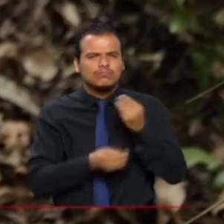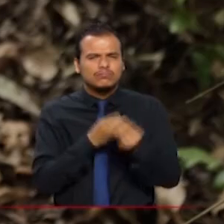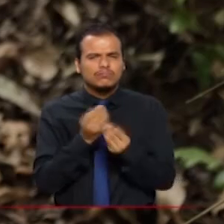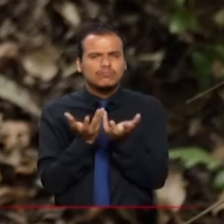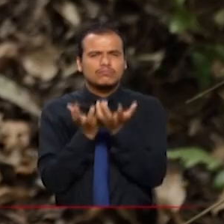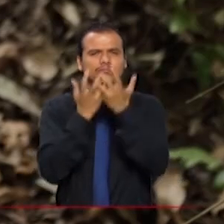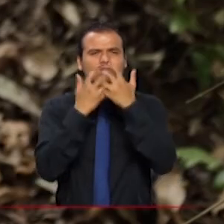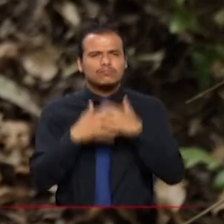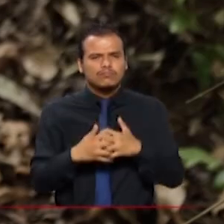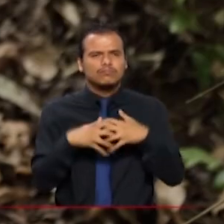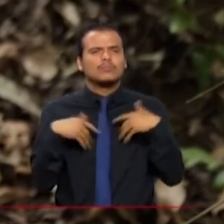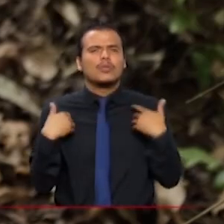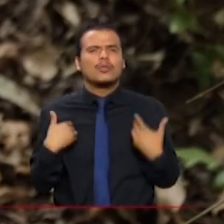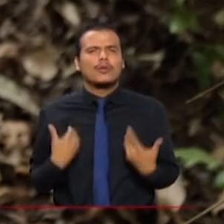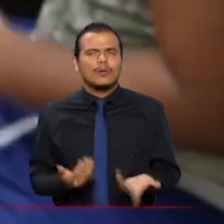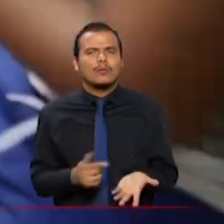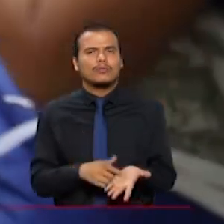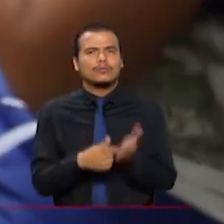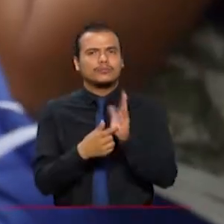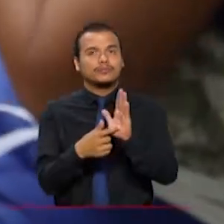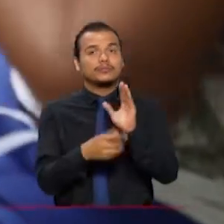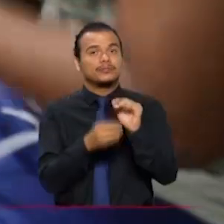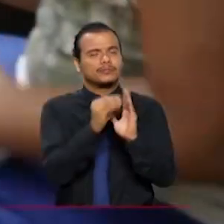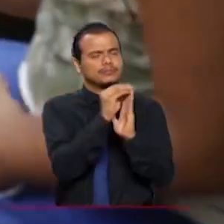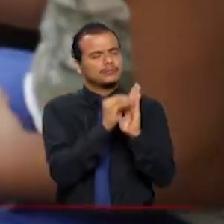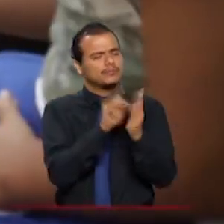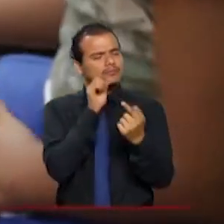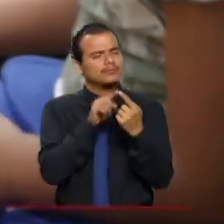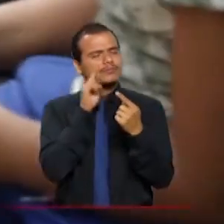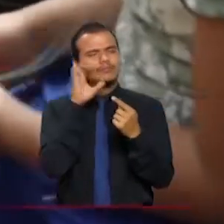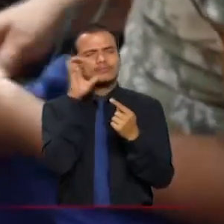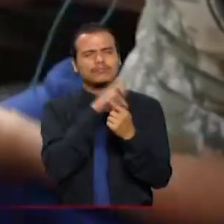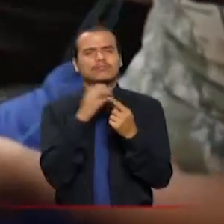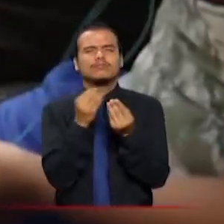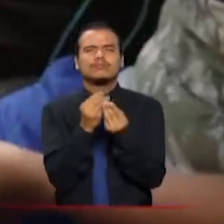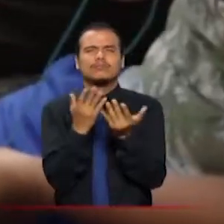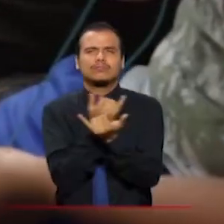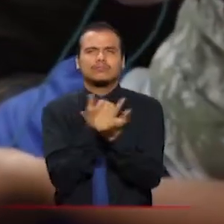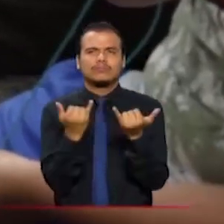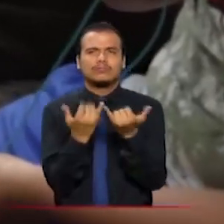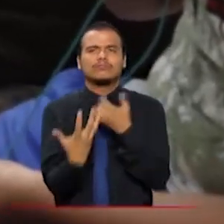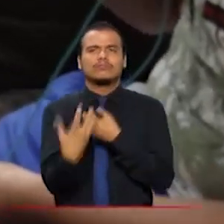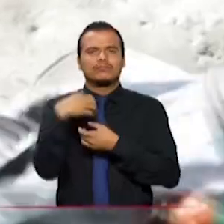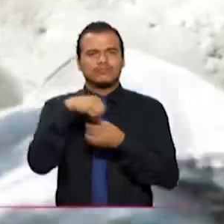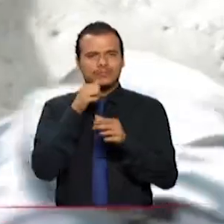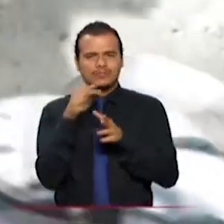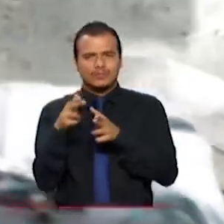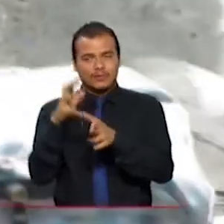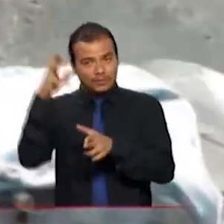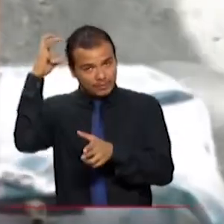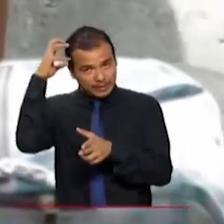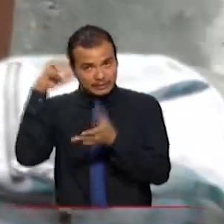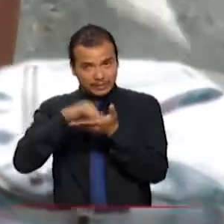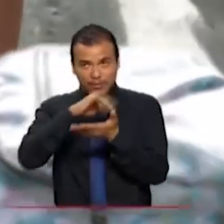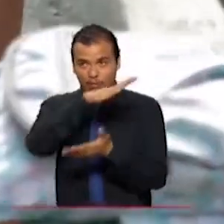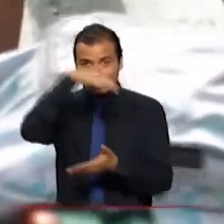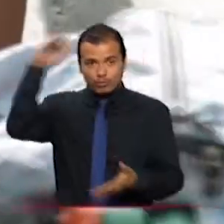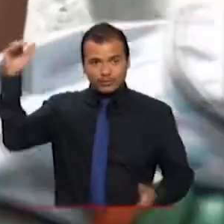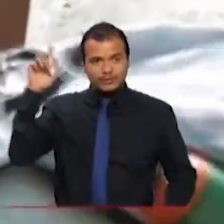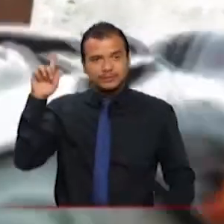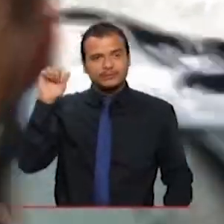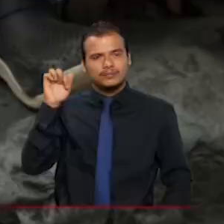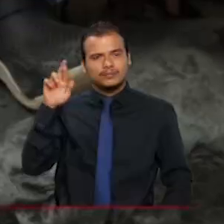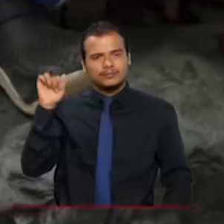monitoreo participativo para conocer cuántas especies tenemos aquí en el Parque Nacional Natural Farallones de Cali.